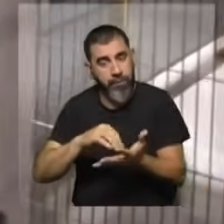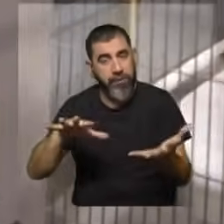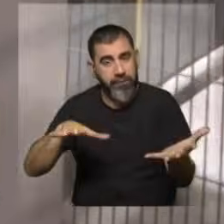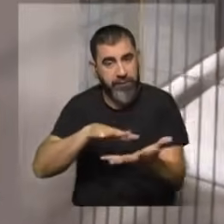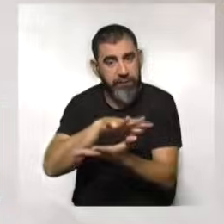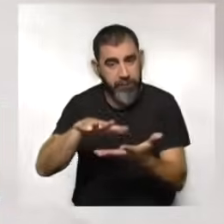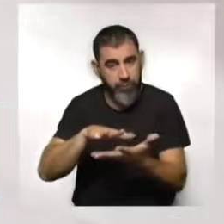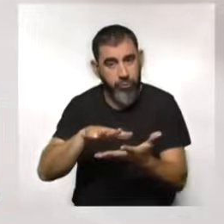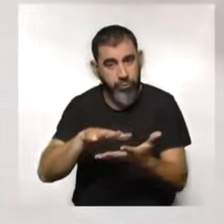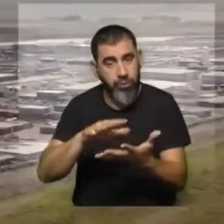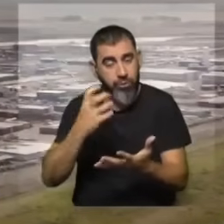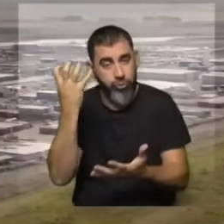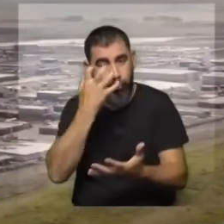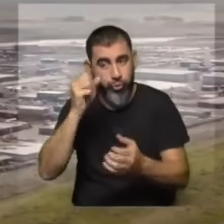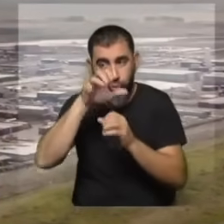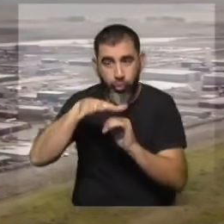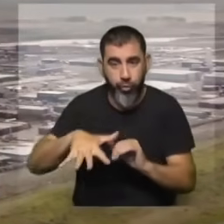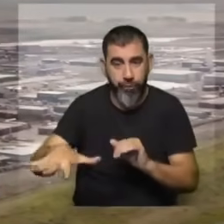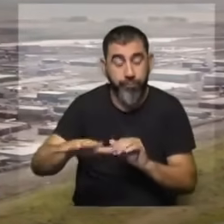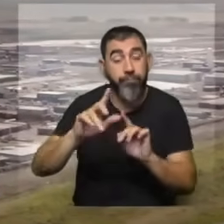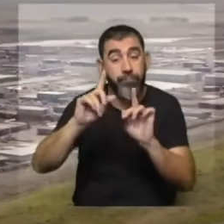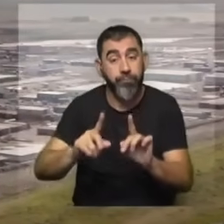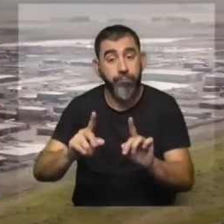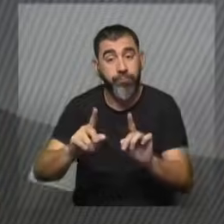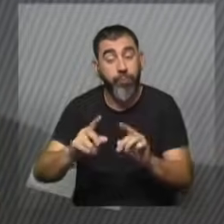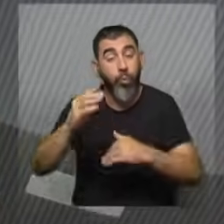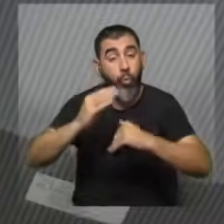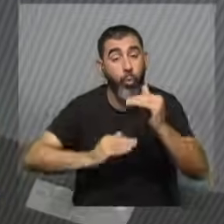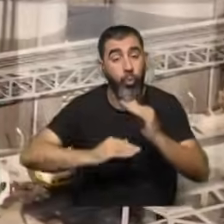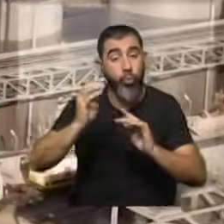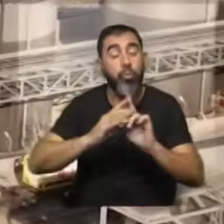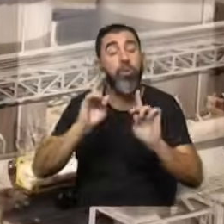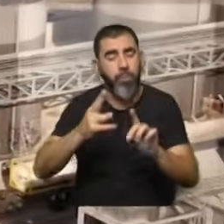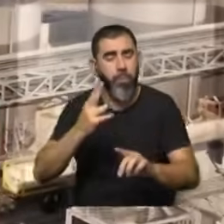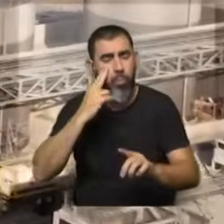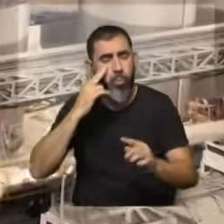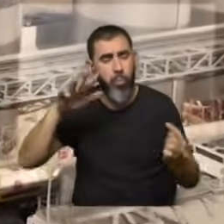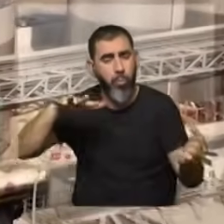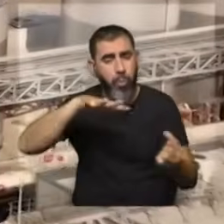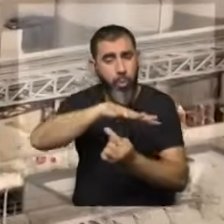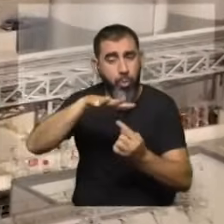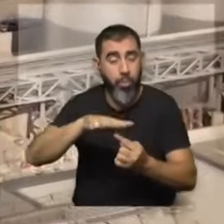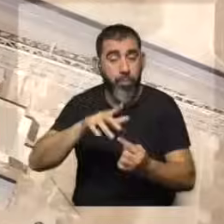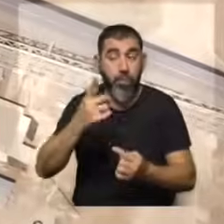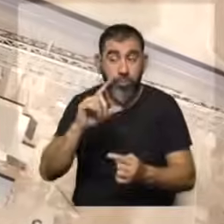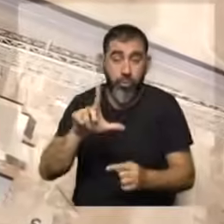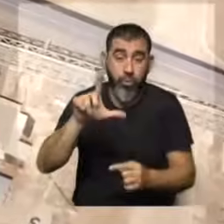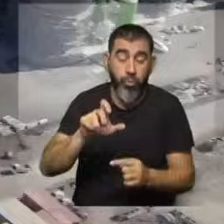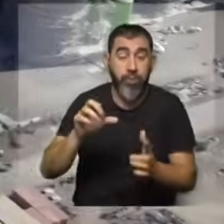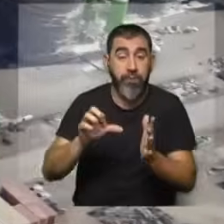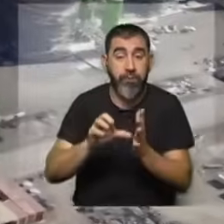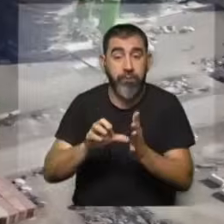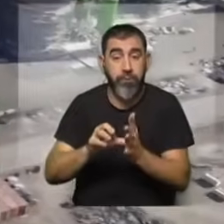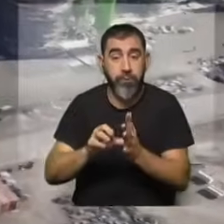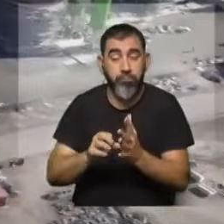instancias dos derrames y que además en el periodo de construcción también tuvieron problemas ambientales entonces obviamente los sistemas se